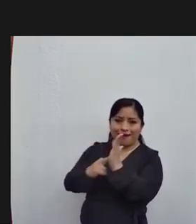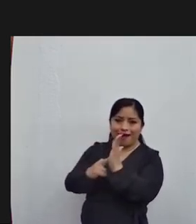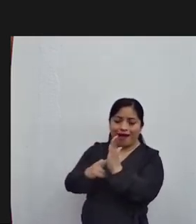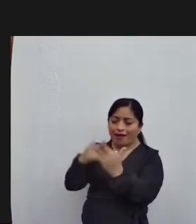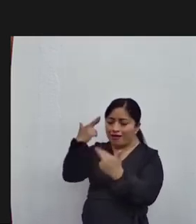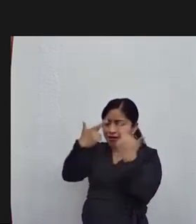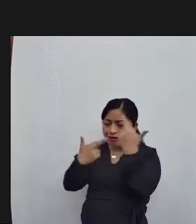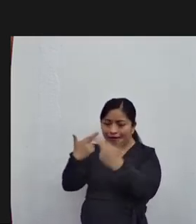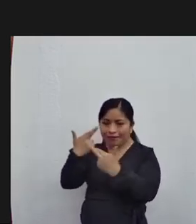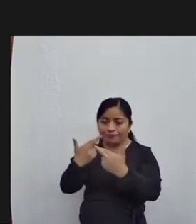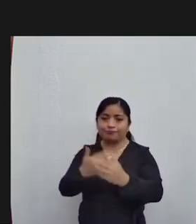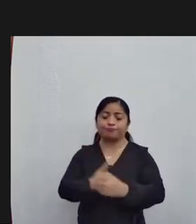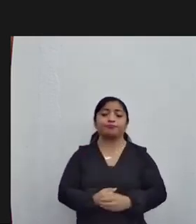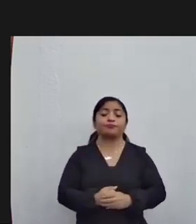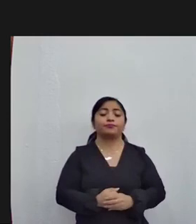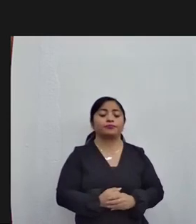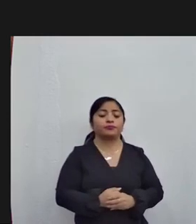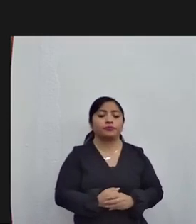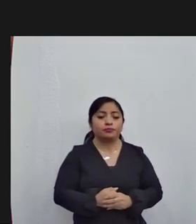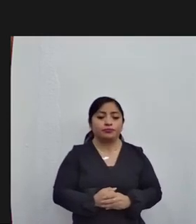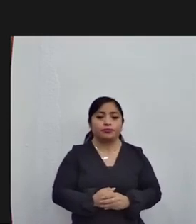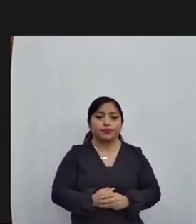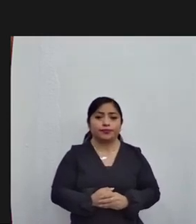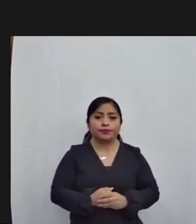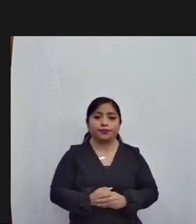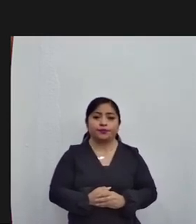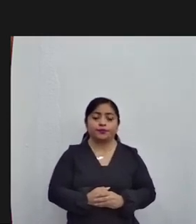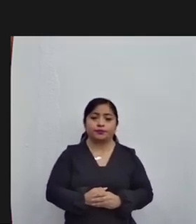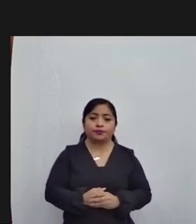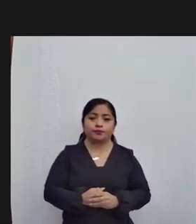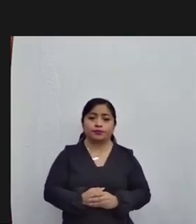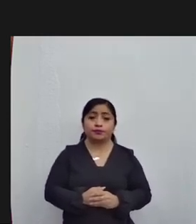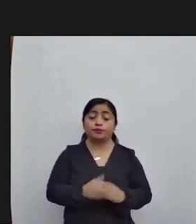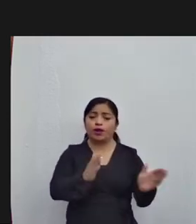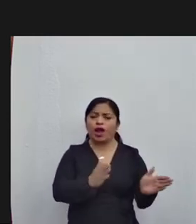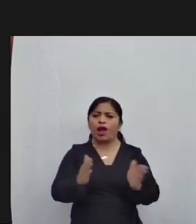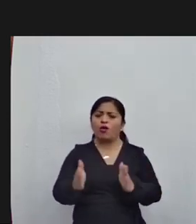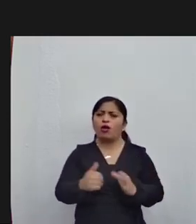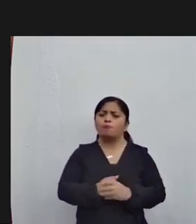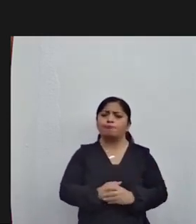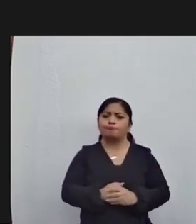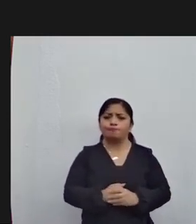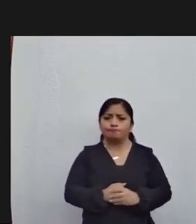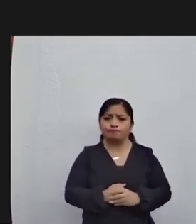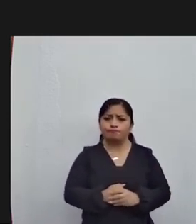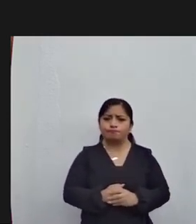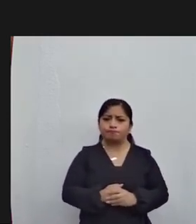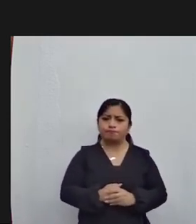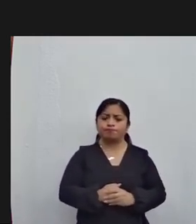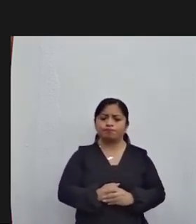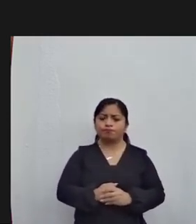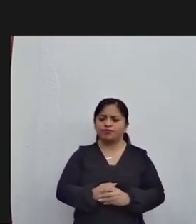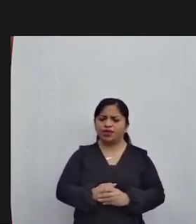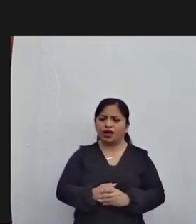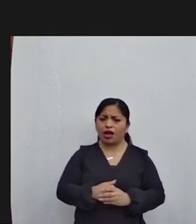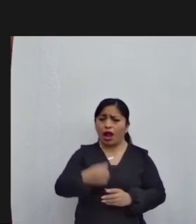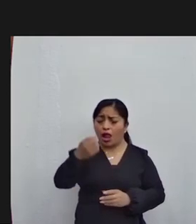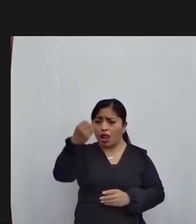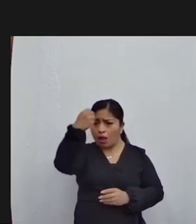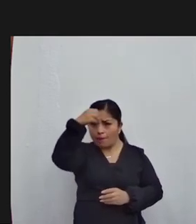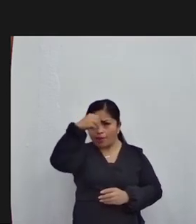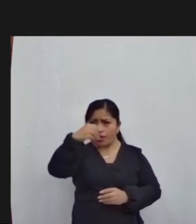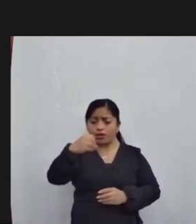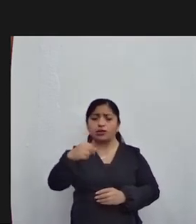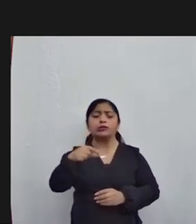Y bueno, también en la parte, estoy de acuerdo con el comentario que mencionaron, que es necesario la creación, el sistema se